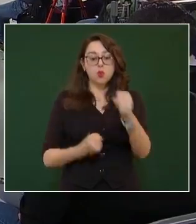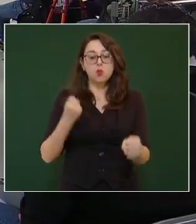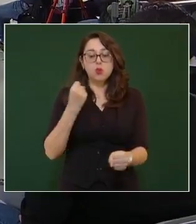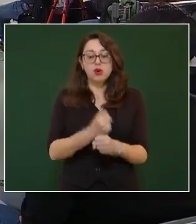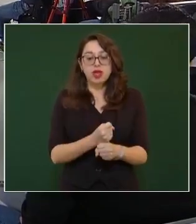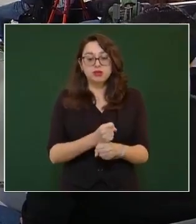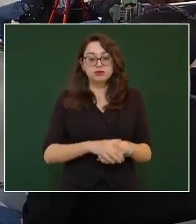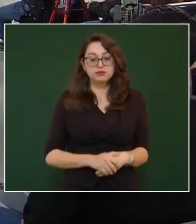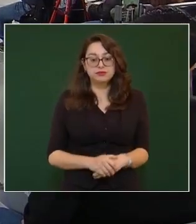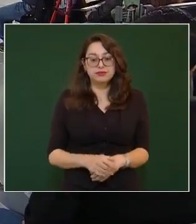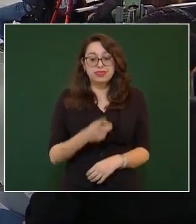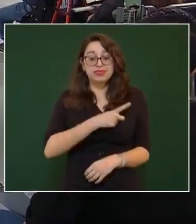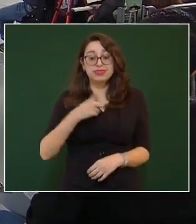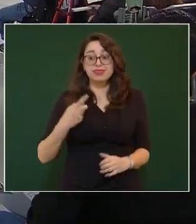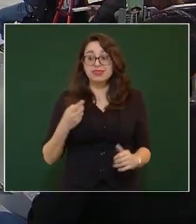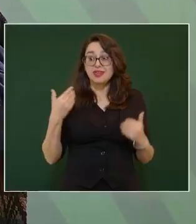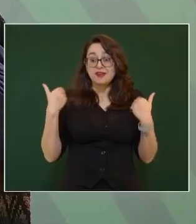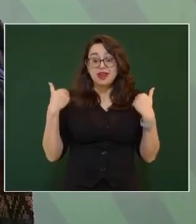Es para tener la carretera